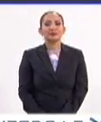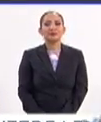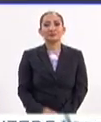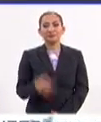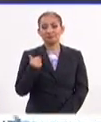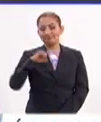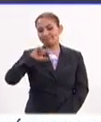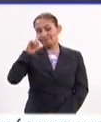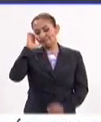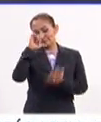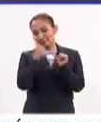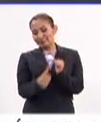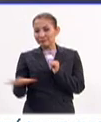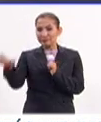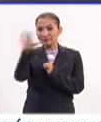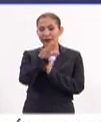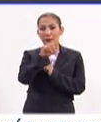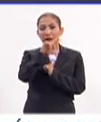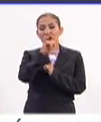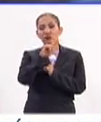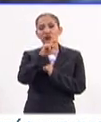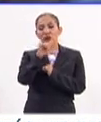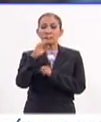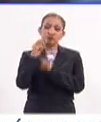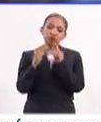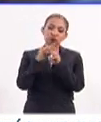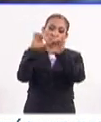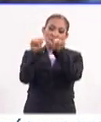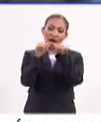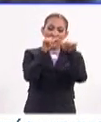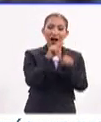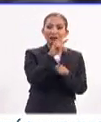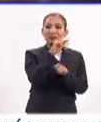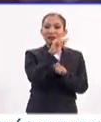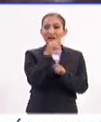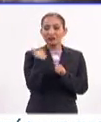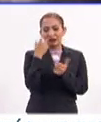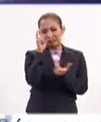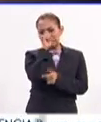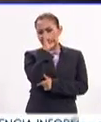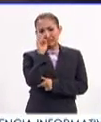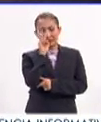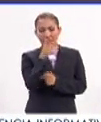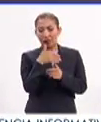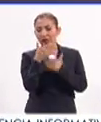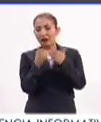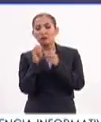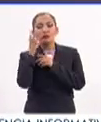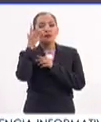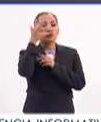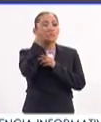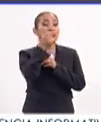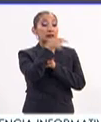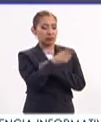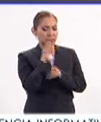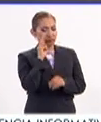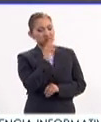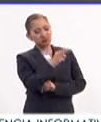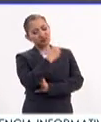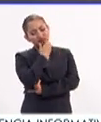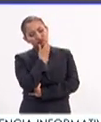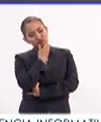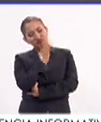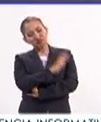Para la especialista en arte popular Marta Turok, el mundo de las artesanías reviste la complejidad de trascender lo que, a primera